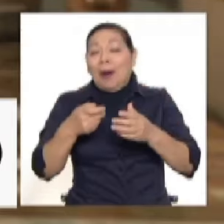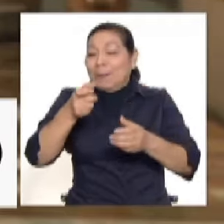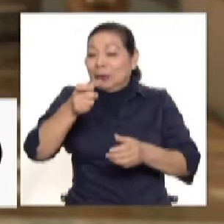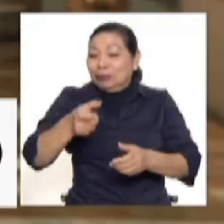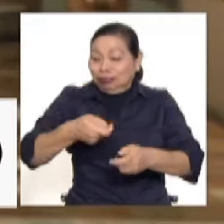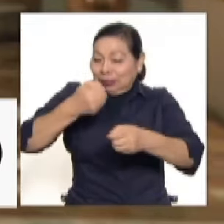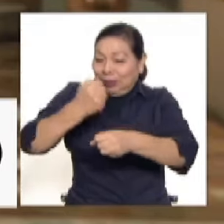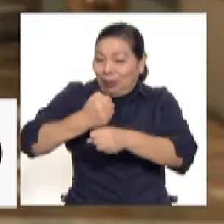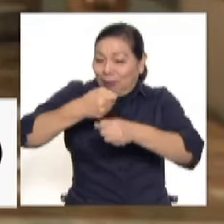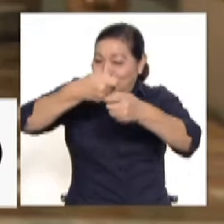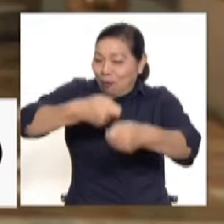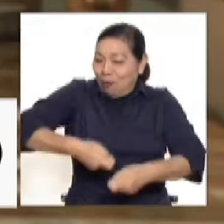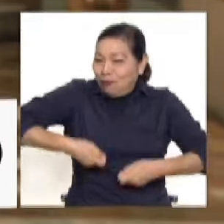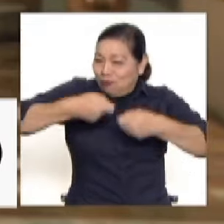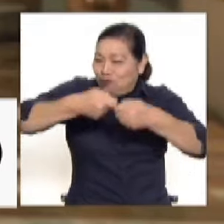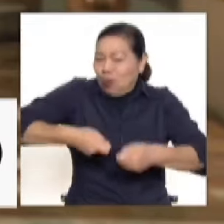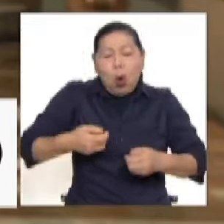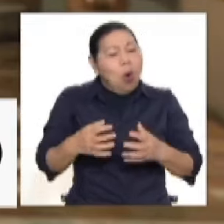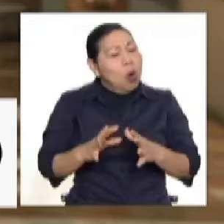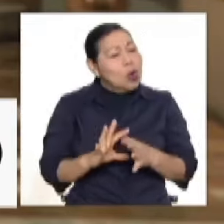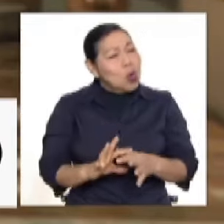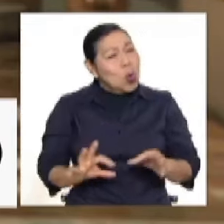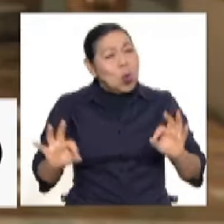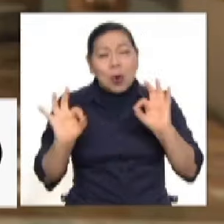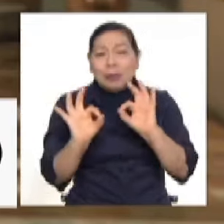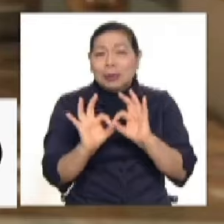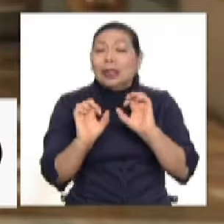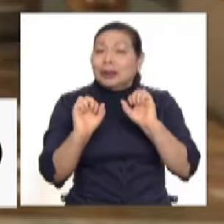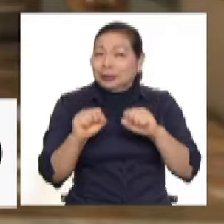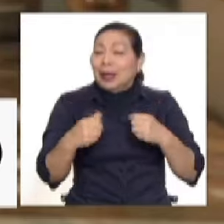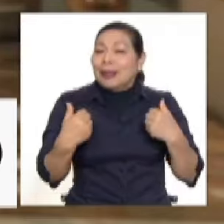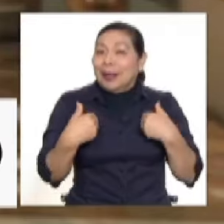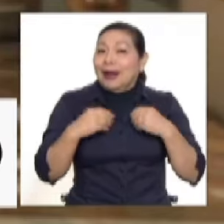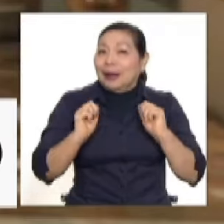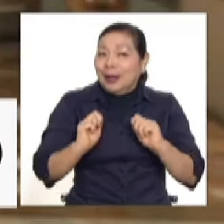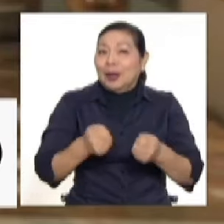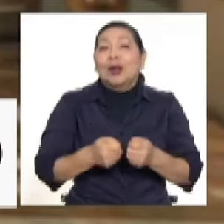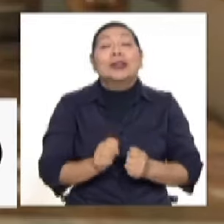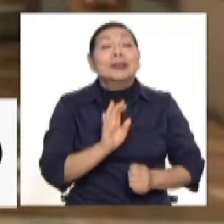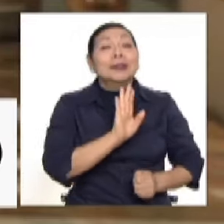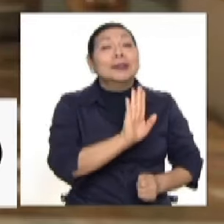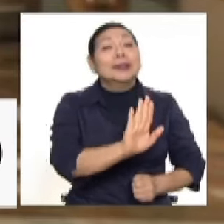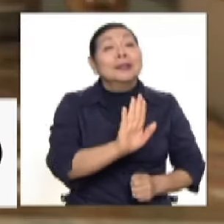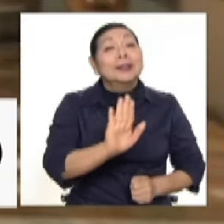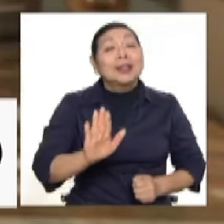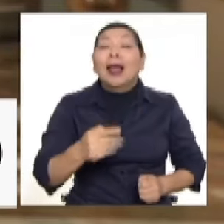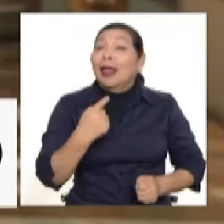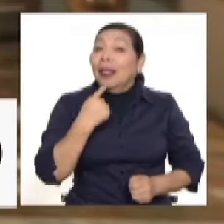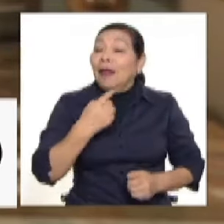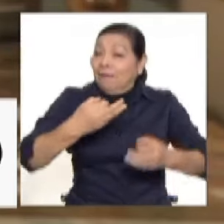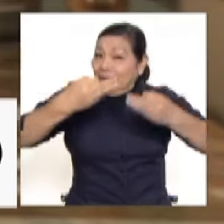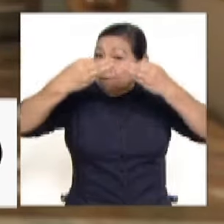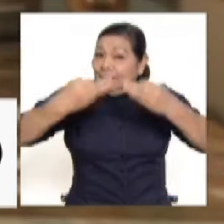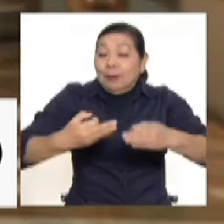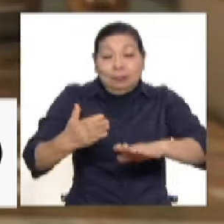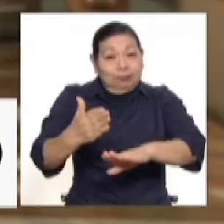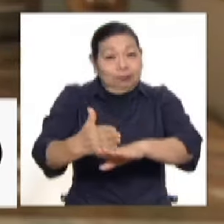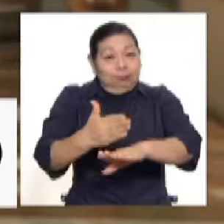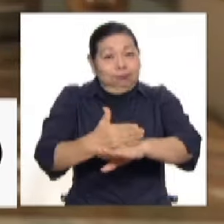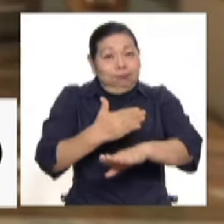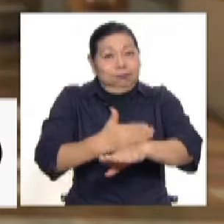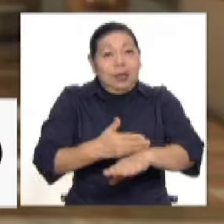agricultura, darle el lugar históricamente que se merece y con ello fomentar el verdadero